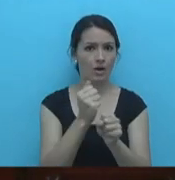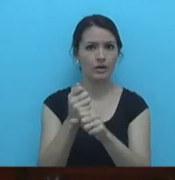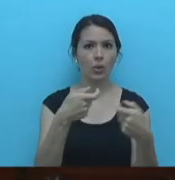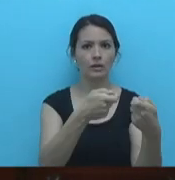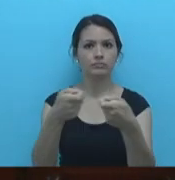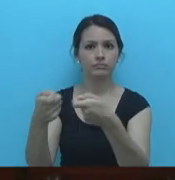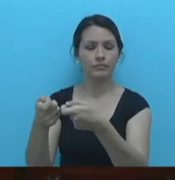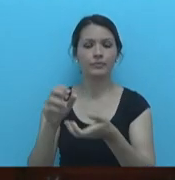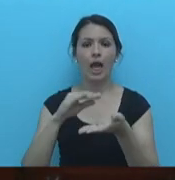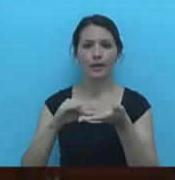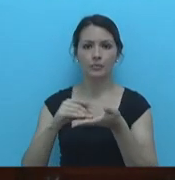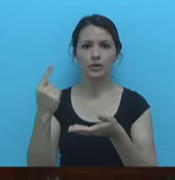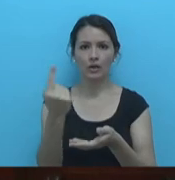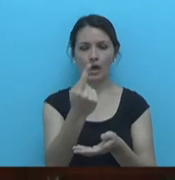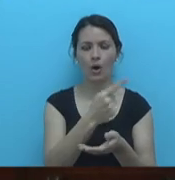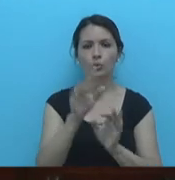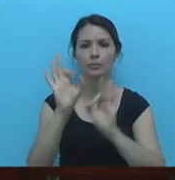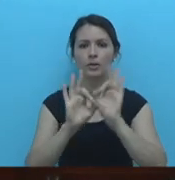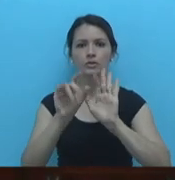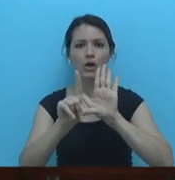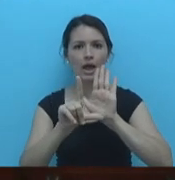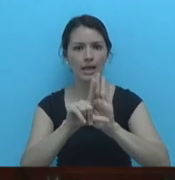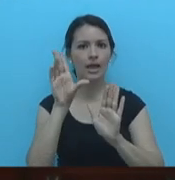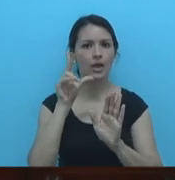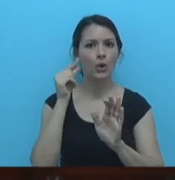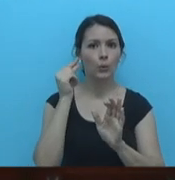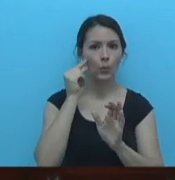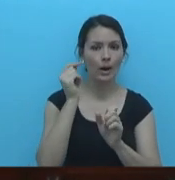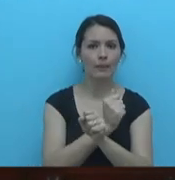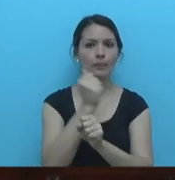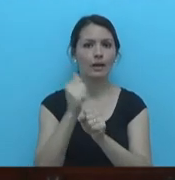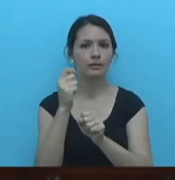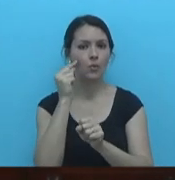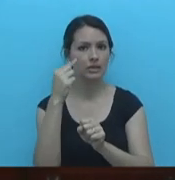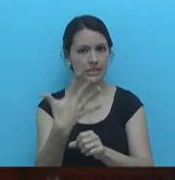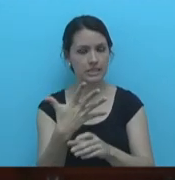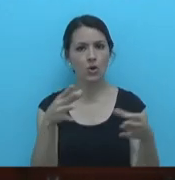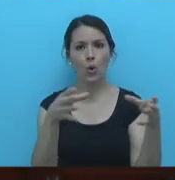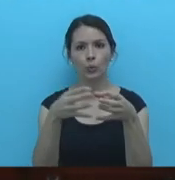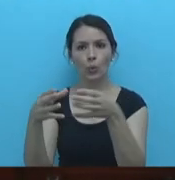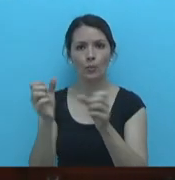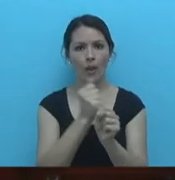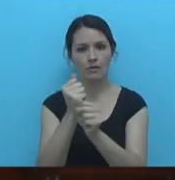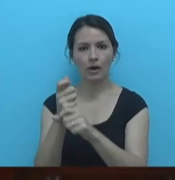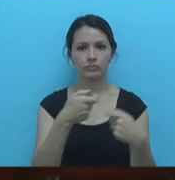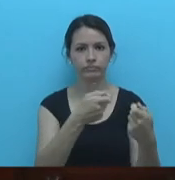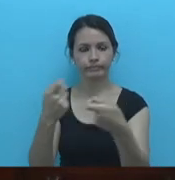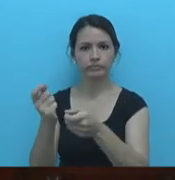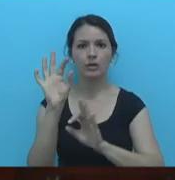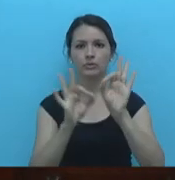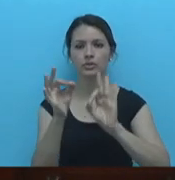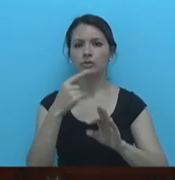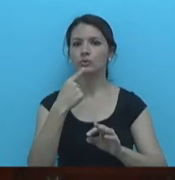de ley del 40 al 45. A las comisiones asignadas. Proyectos de resolución,